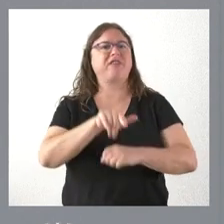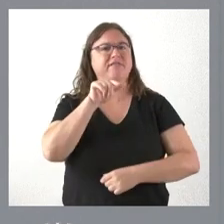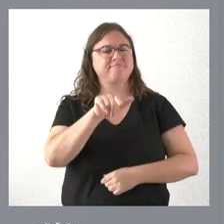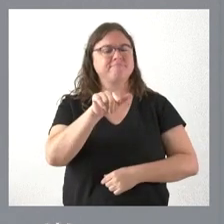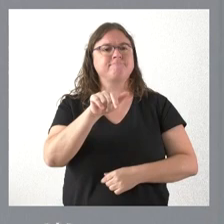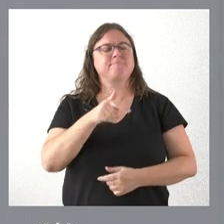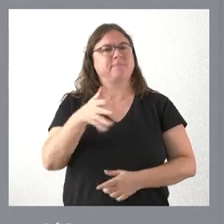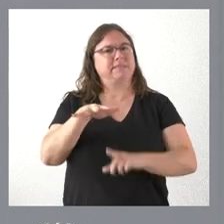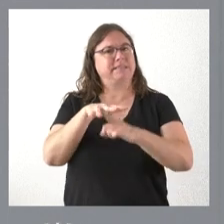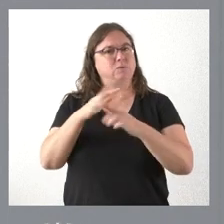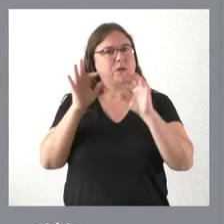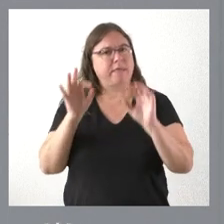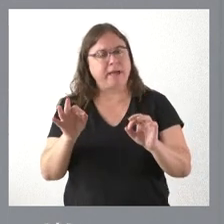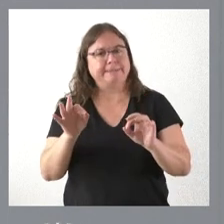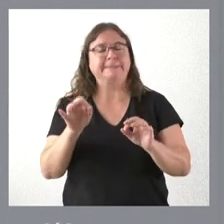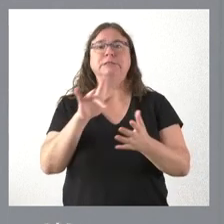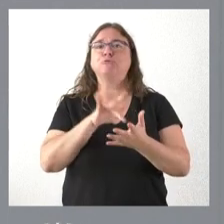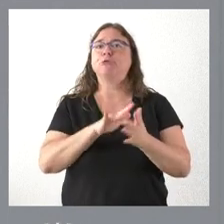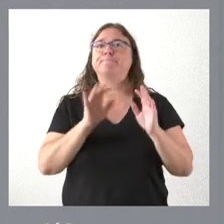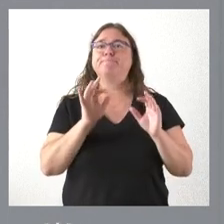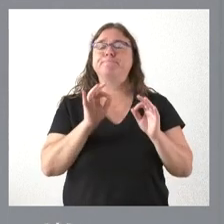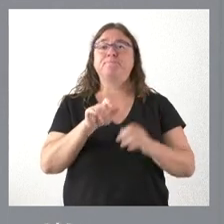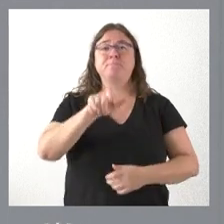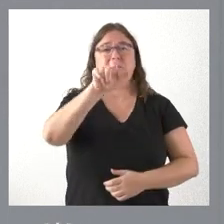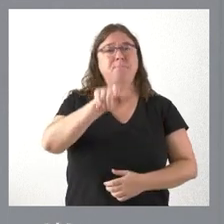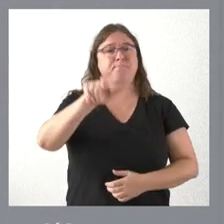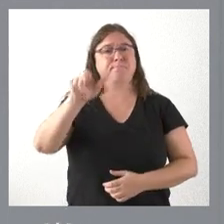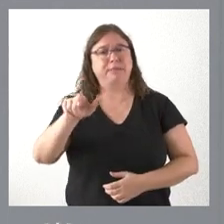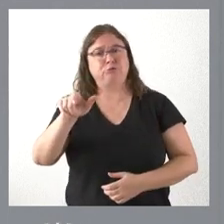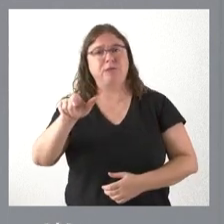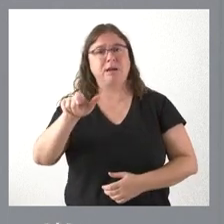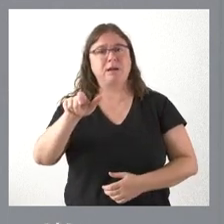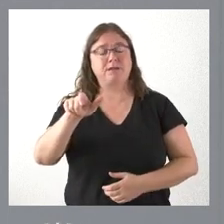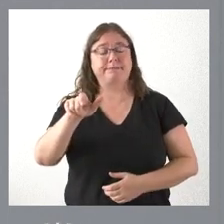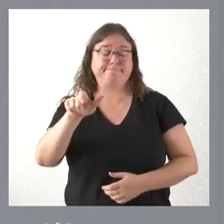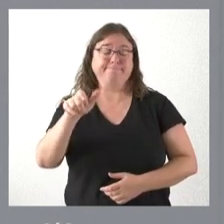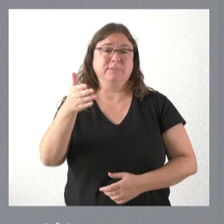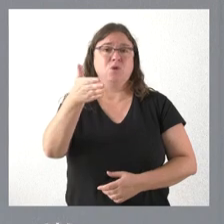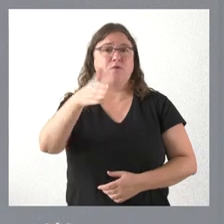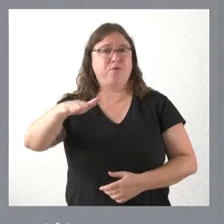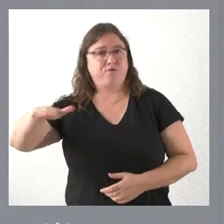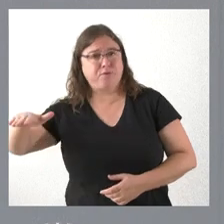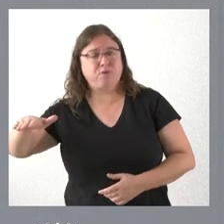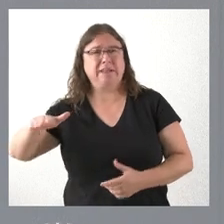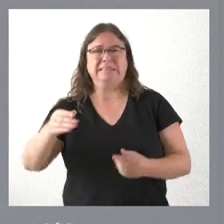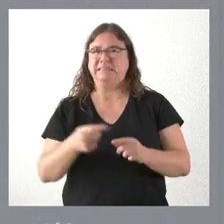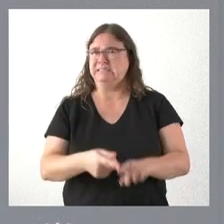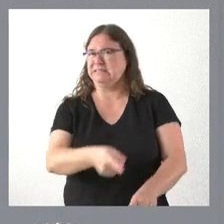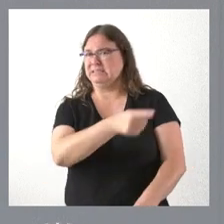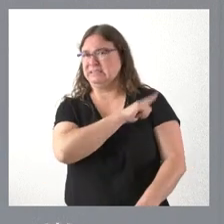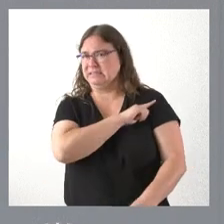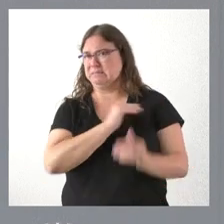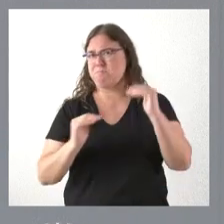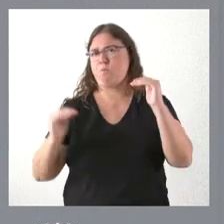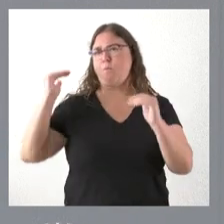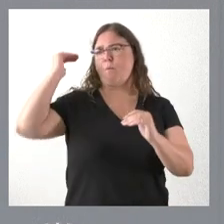una circunstancia también en donde el saldo de vegetativo y fundamentalmente la defunciones era extremadamente mayor